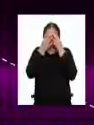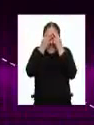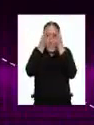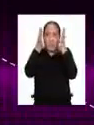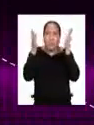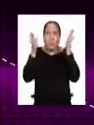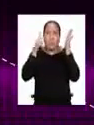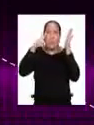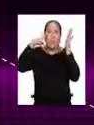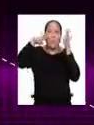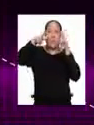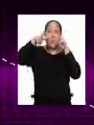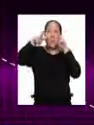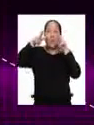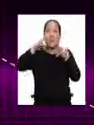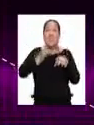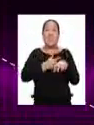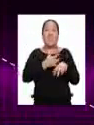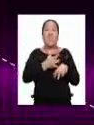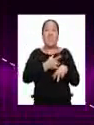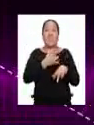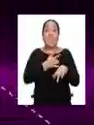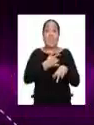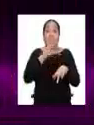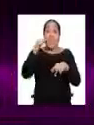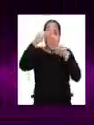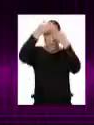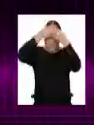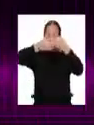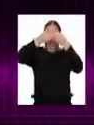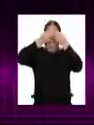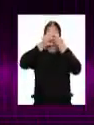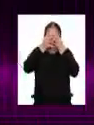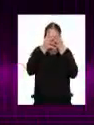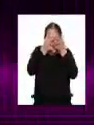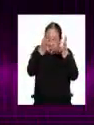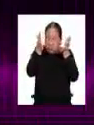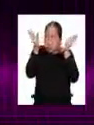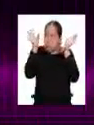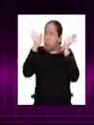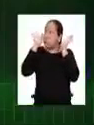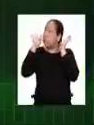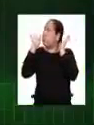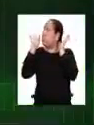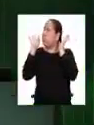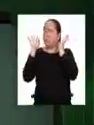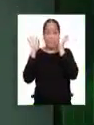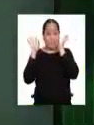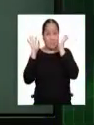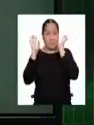ángulo de visión, generando la sensación de que la pantalla abarca todo tu espectro visual.